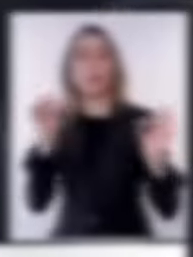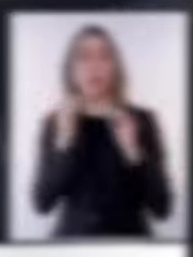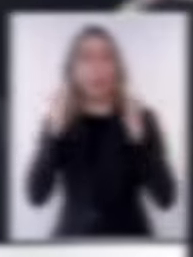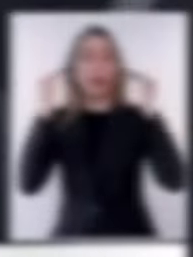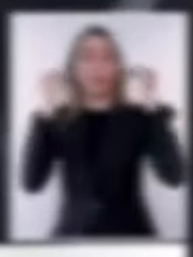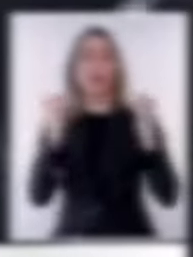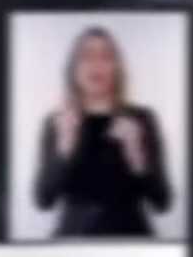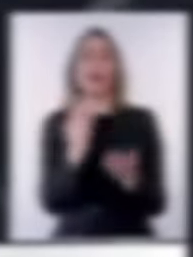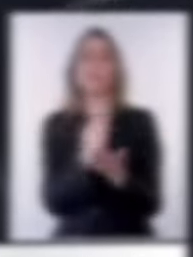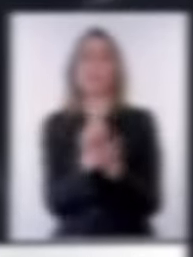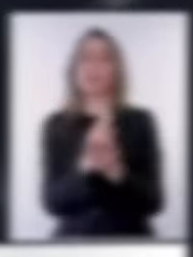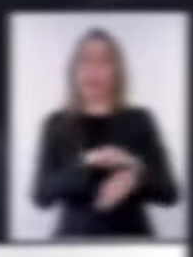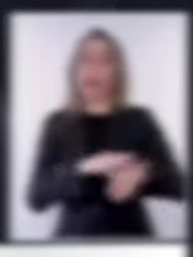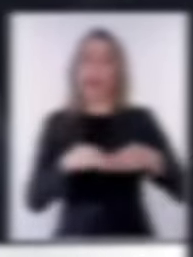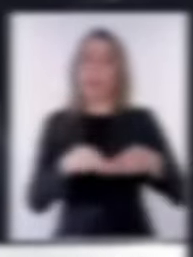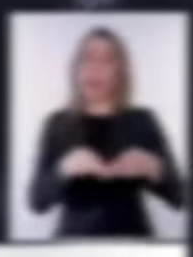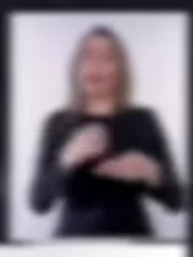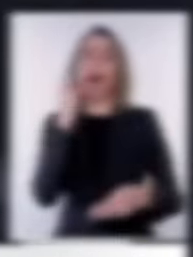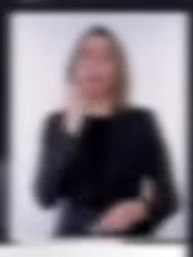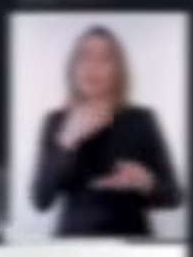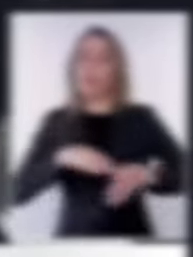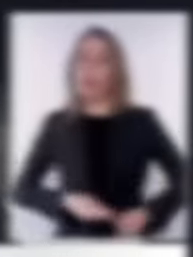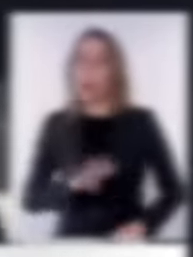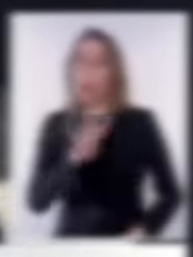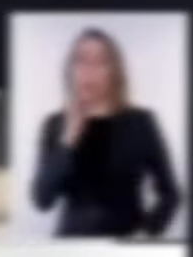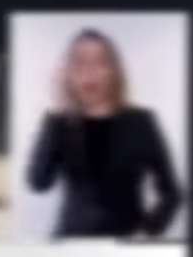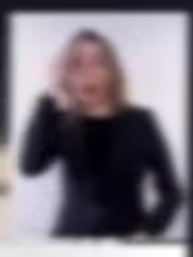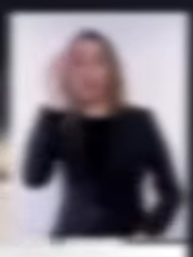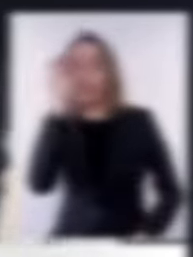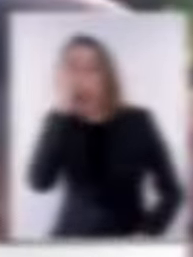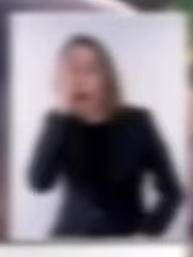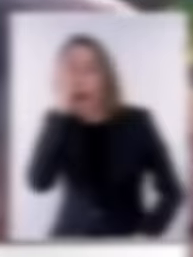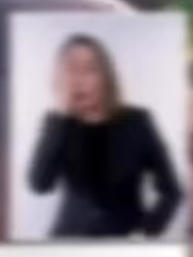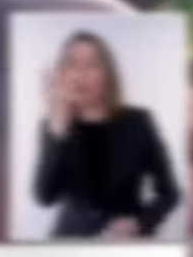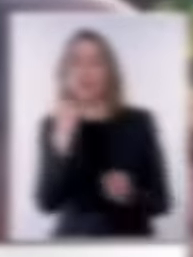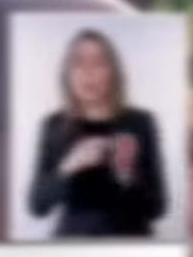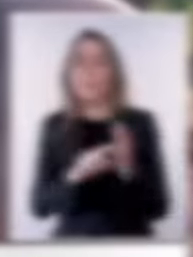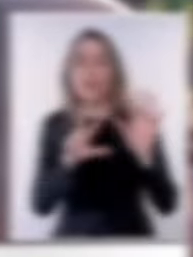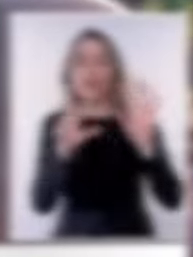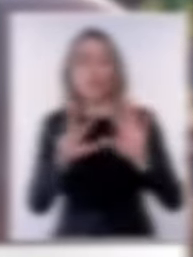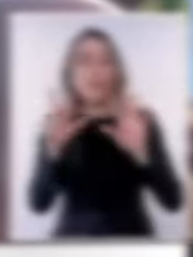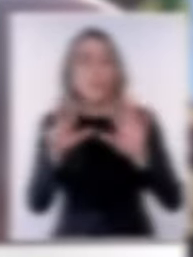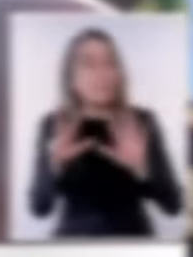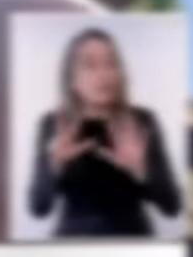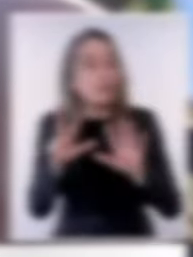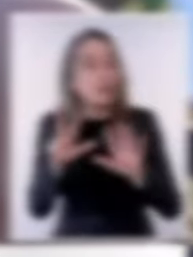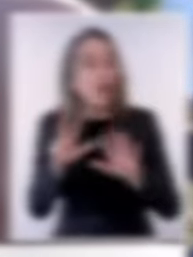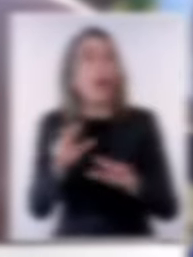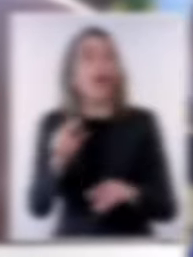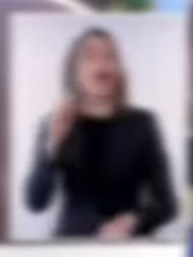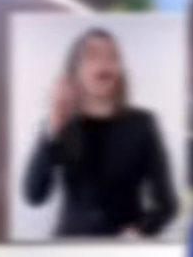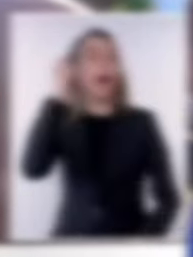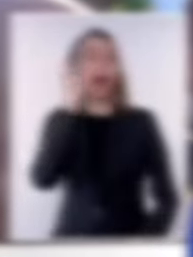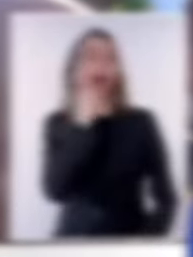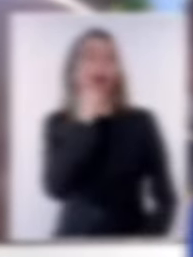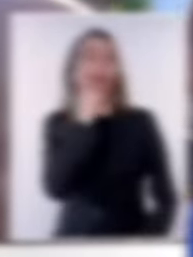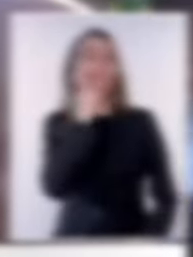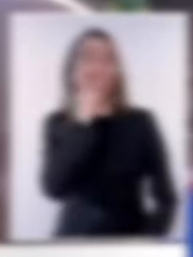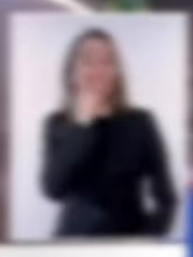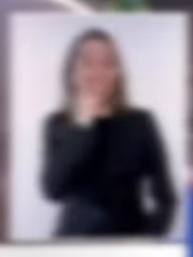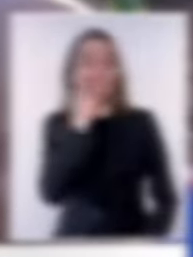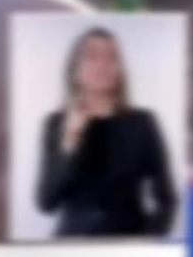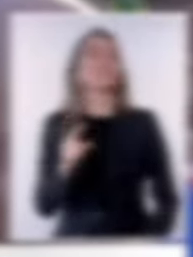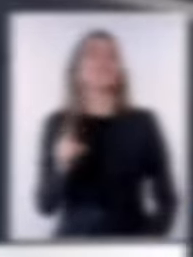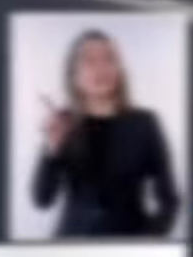La Escuela Naval Arturo Prat fue fundada el 4 de agosto de 1818 por el libertador general Bernardo